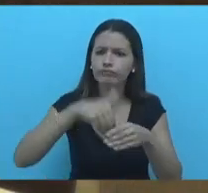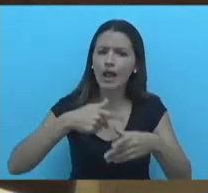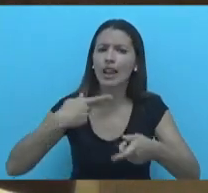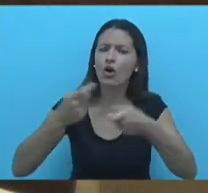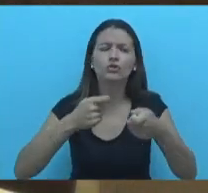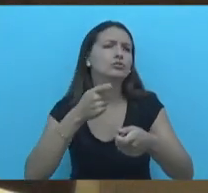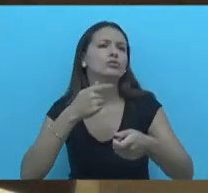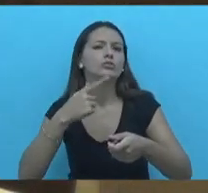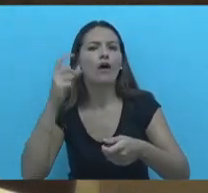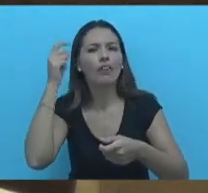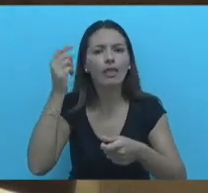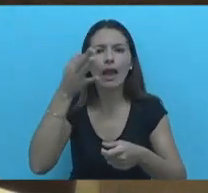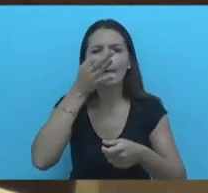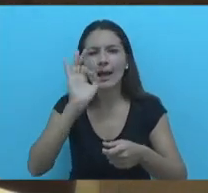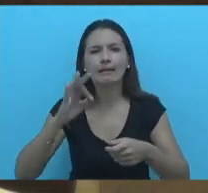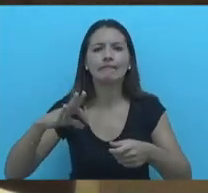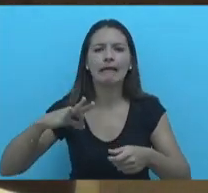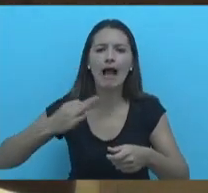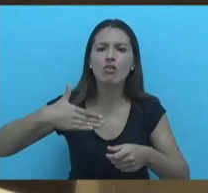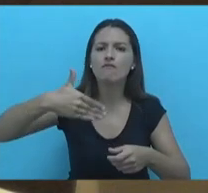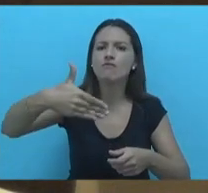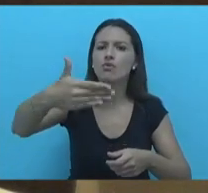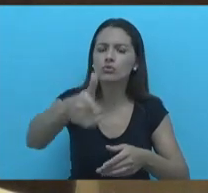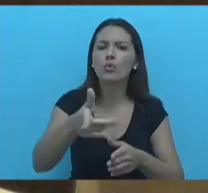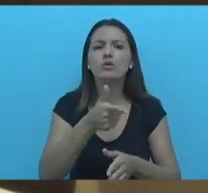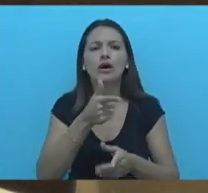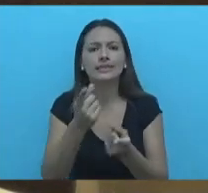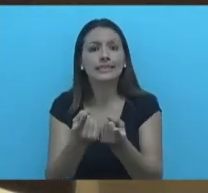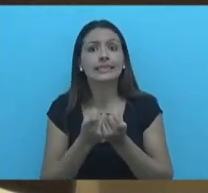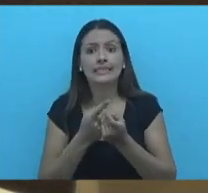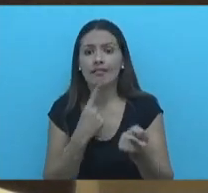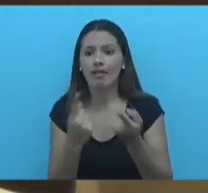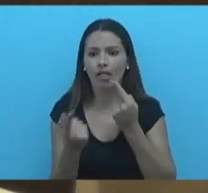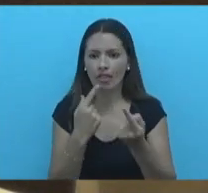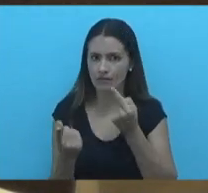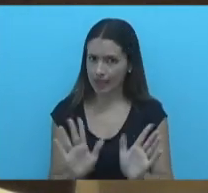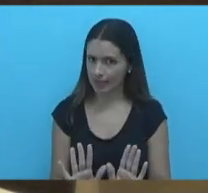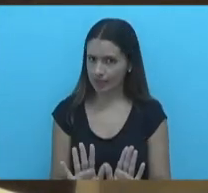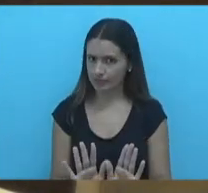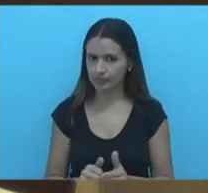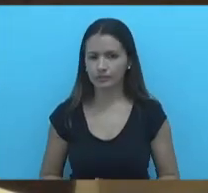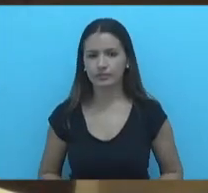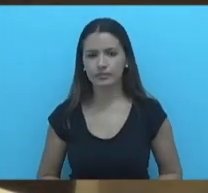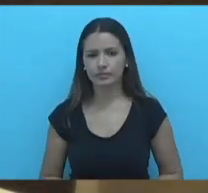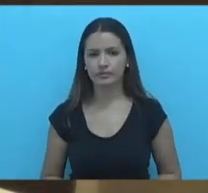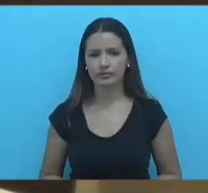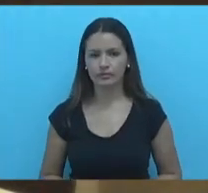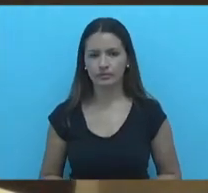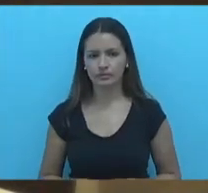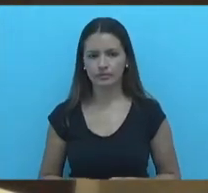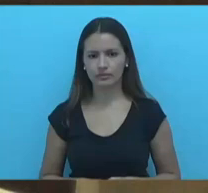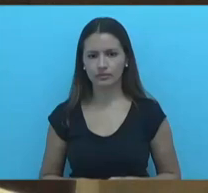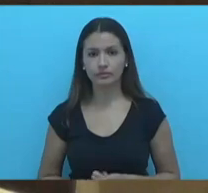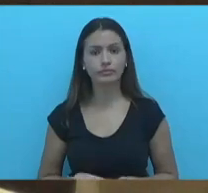próximos 10, 20 años, amerita un debate más profundo. Tenemos la sensación, y lo había anunciado